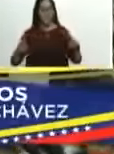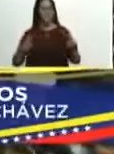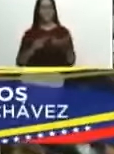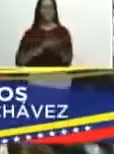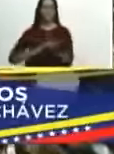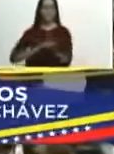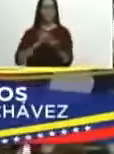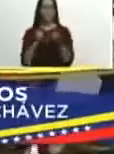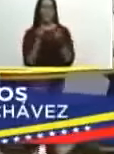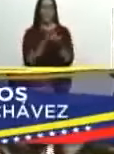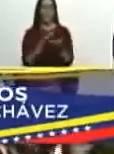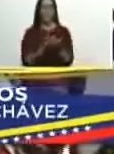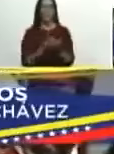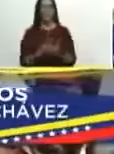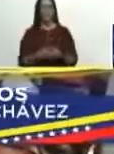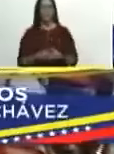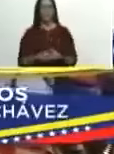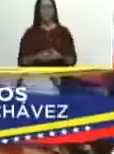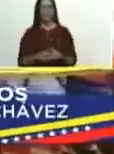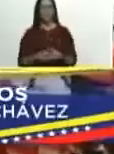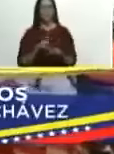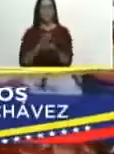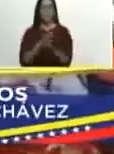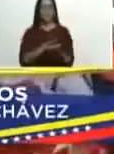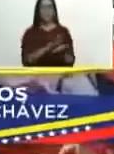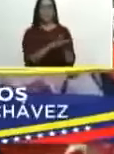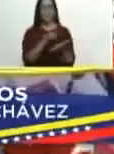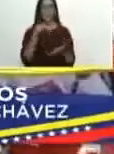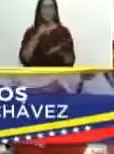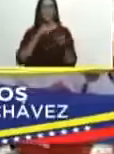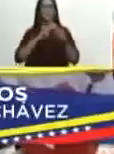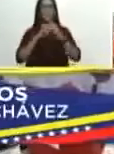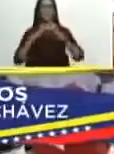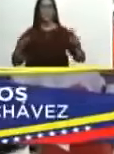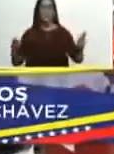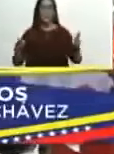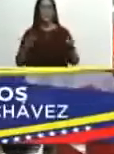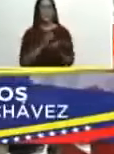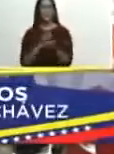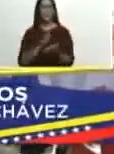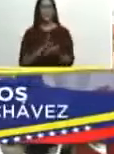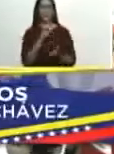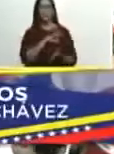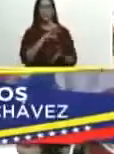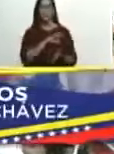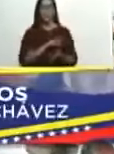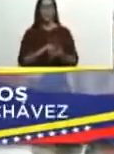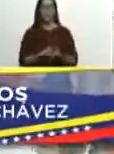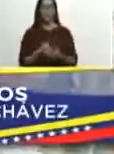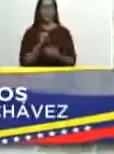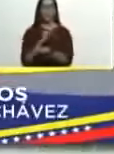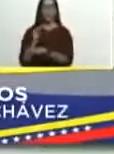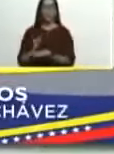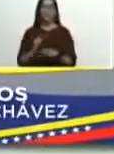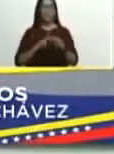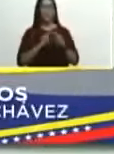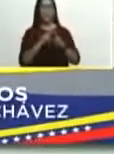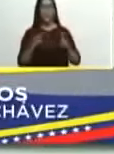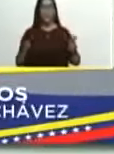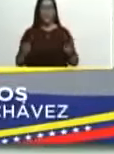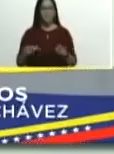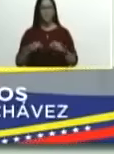recuperación económica, estabilidad política, paz, estabilidad social, cuidar la paz en